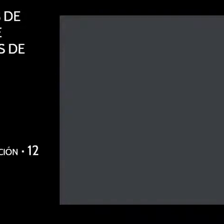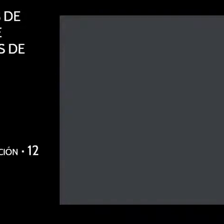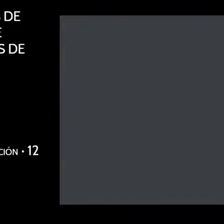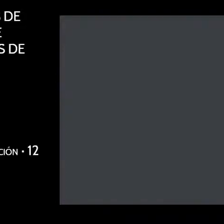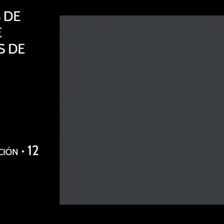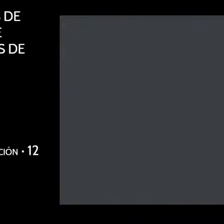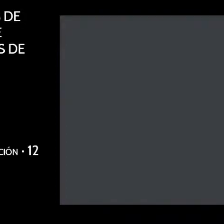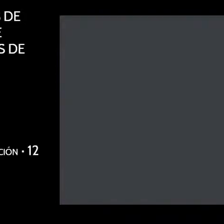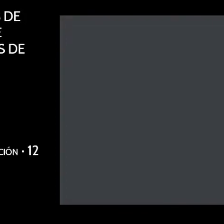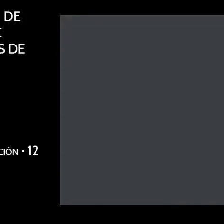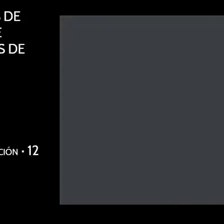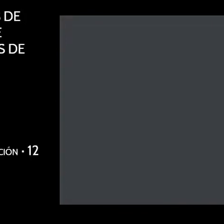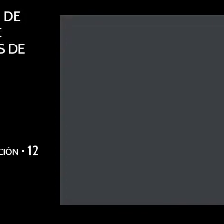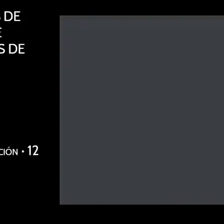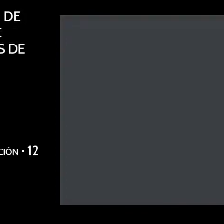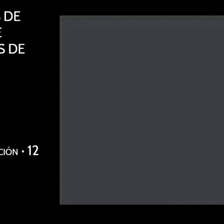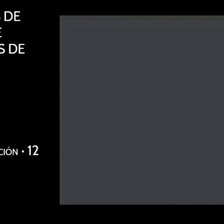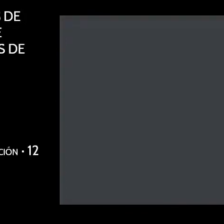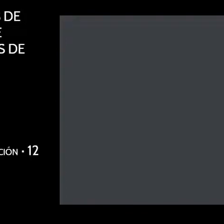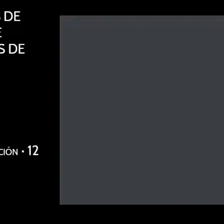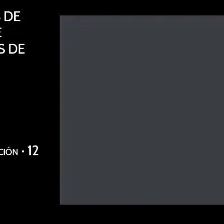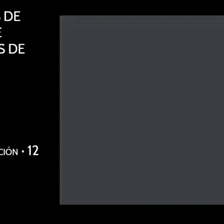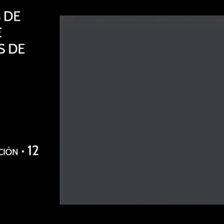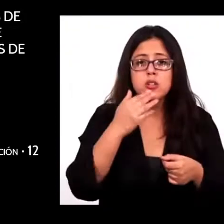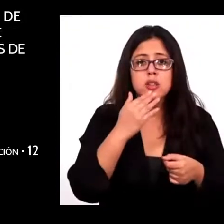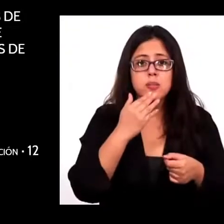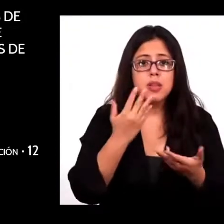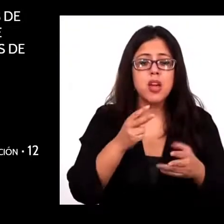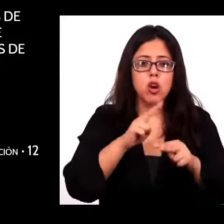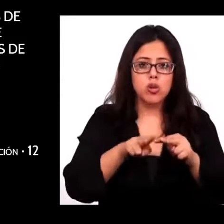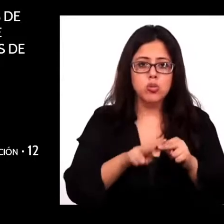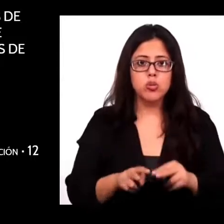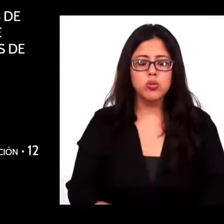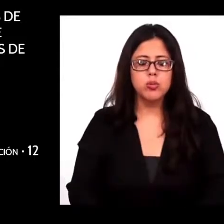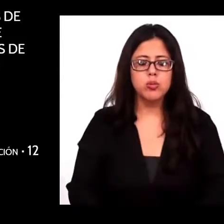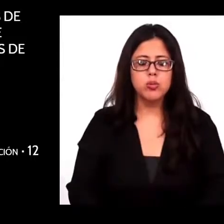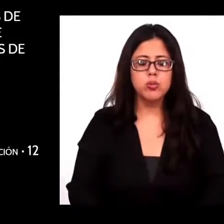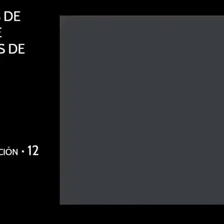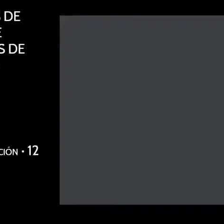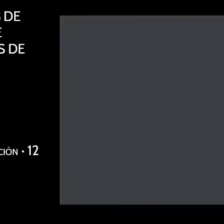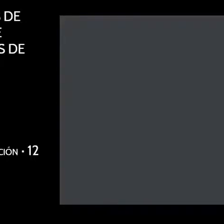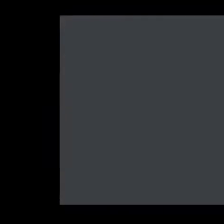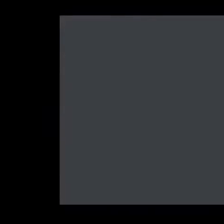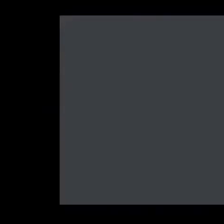responderles, no solo con verdad y justicia, sino que también con reparación.